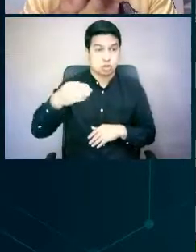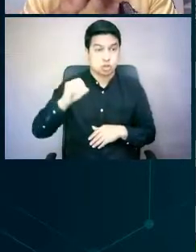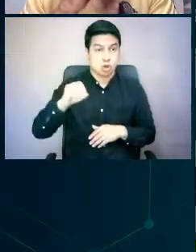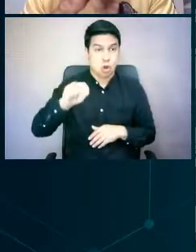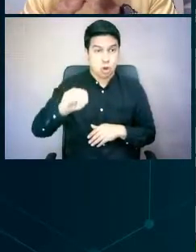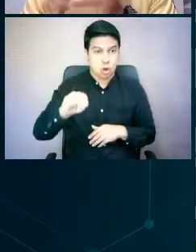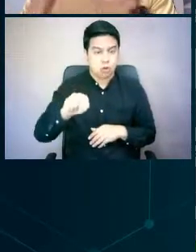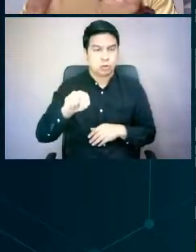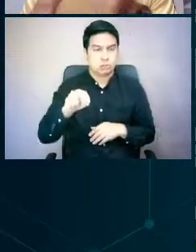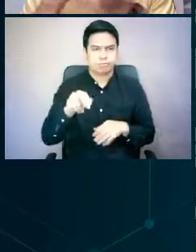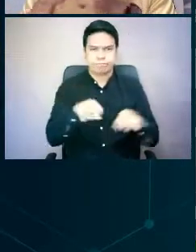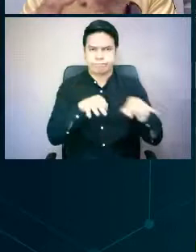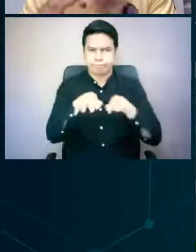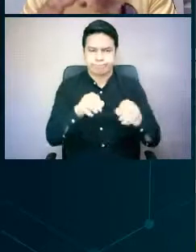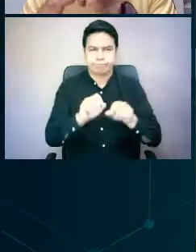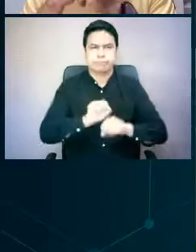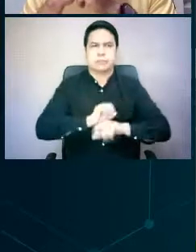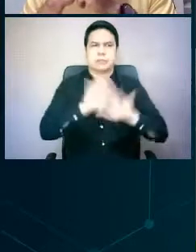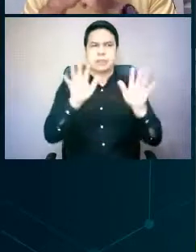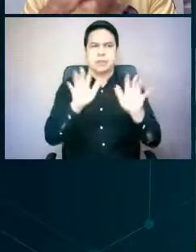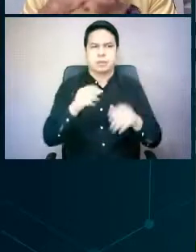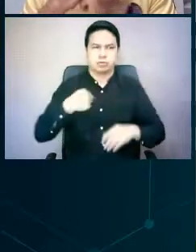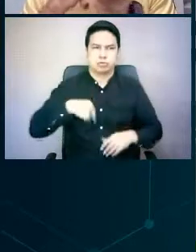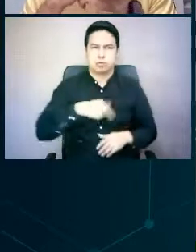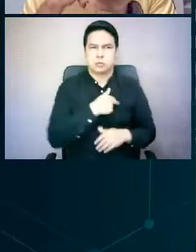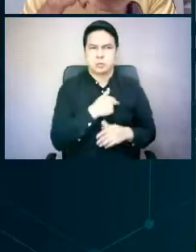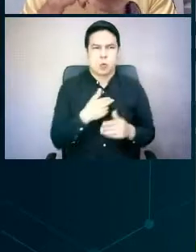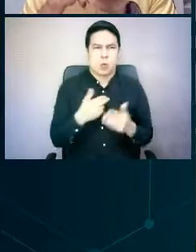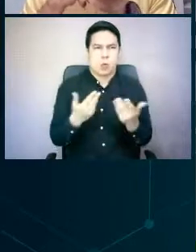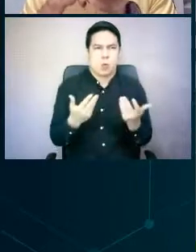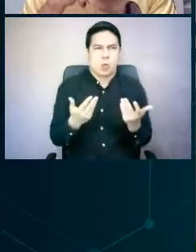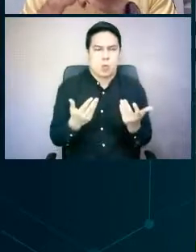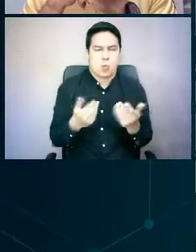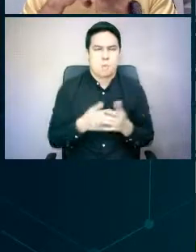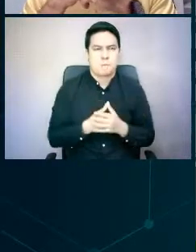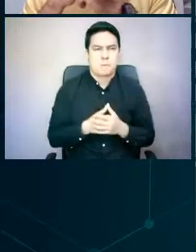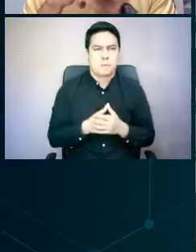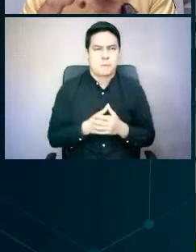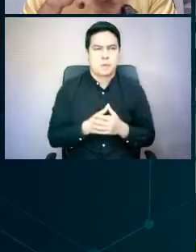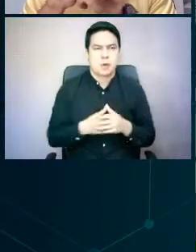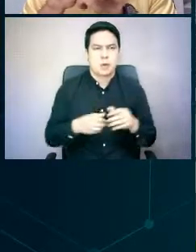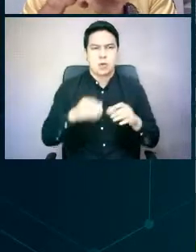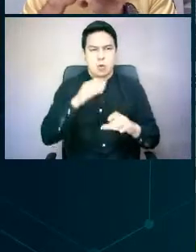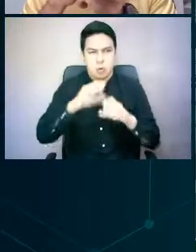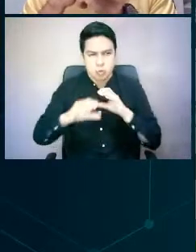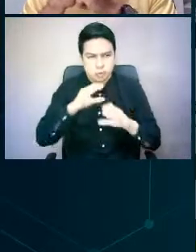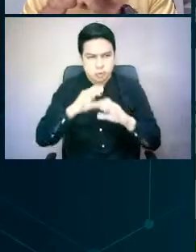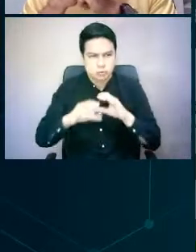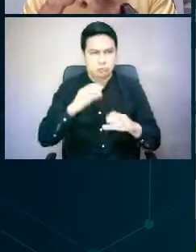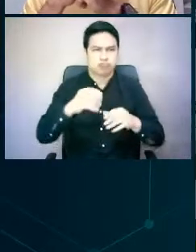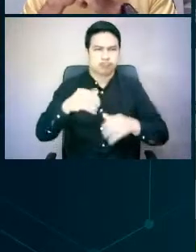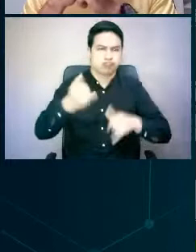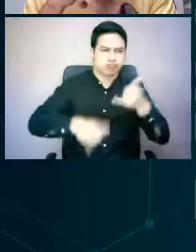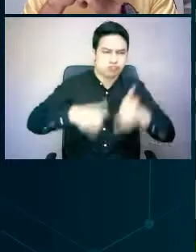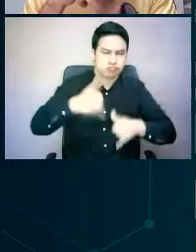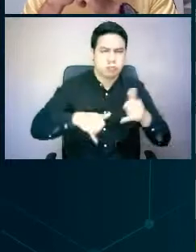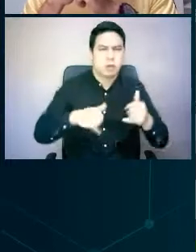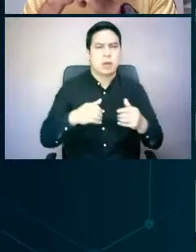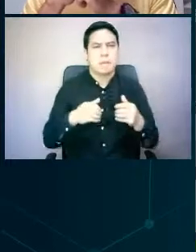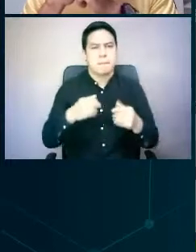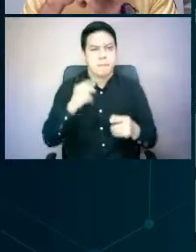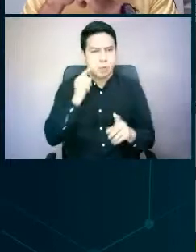de línea y qué papel juega entonces de manera crítica las comunicaciones para lograr su correcto